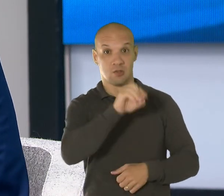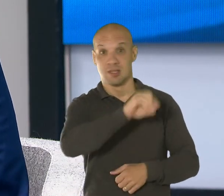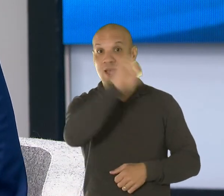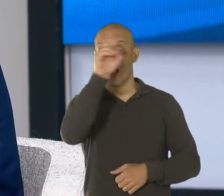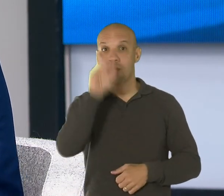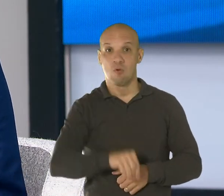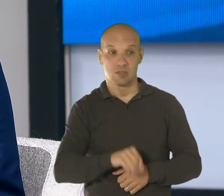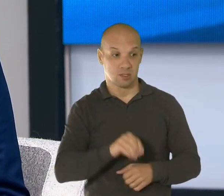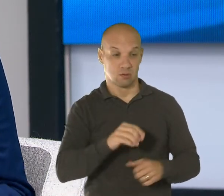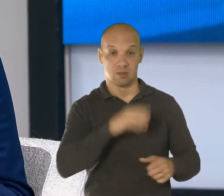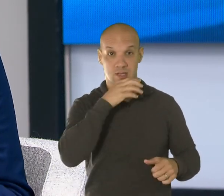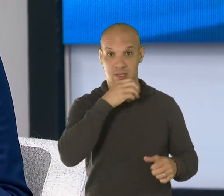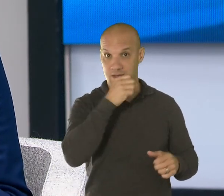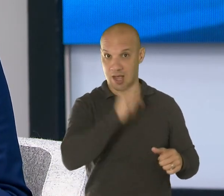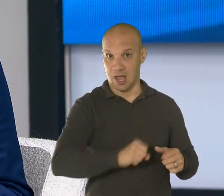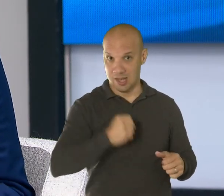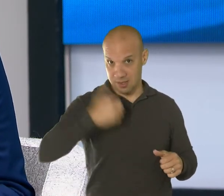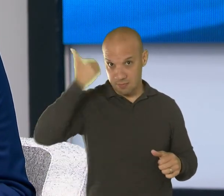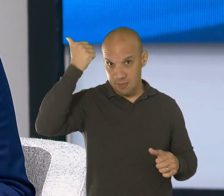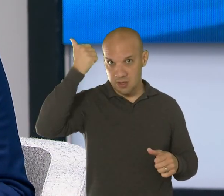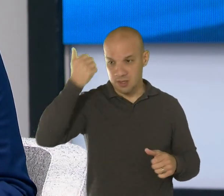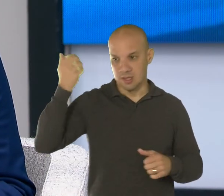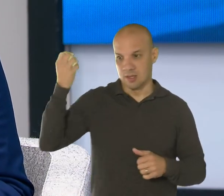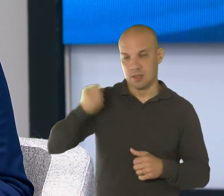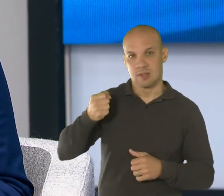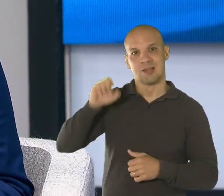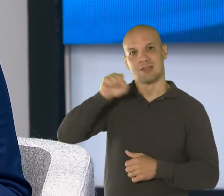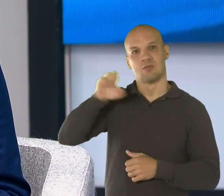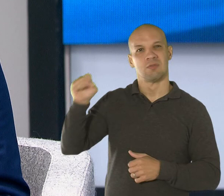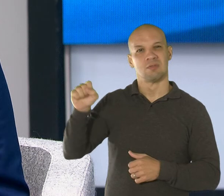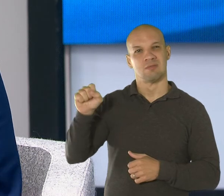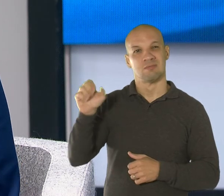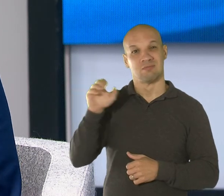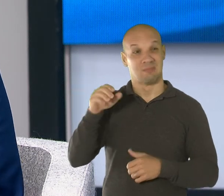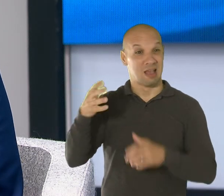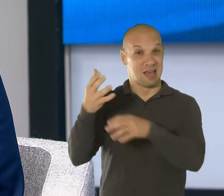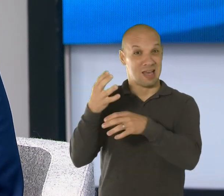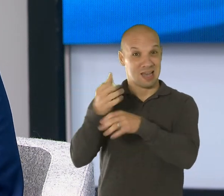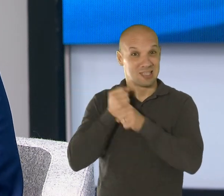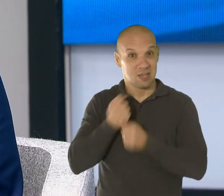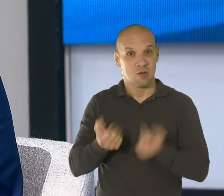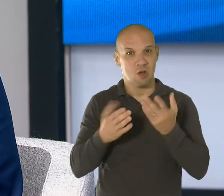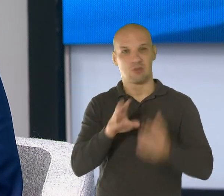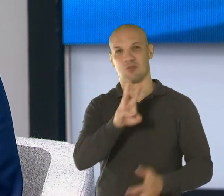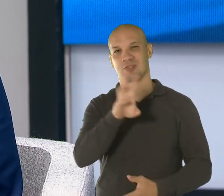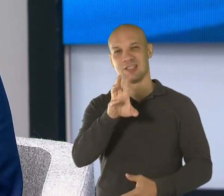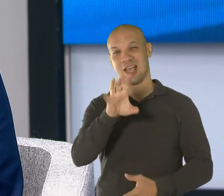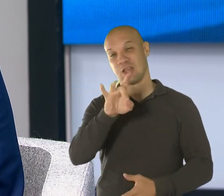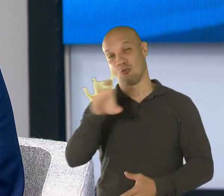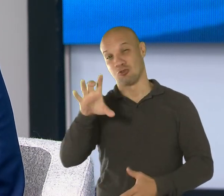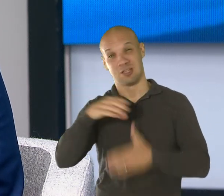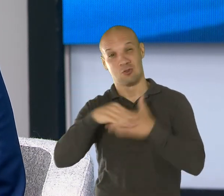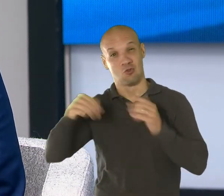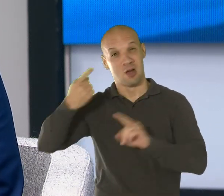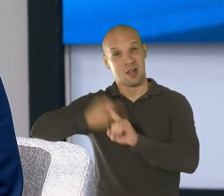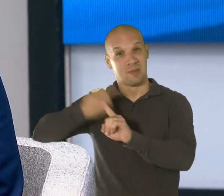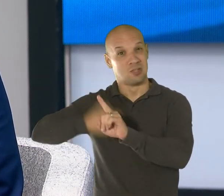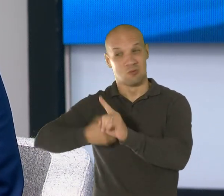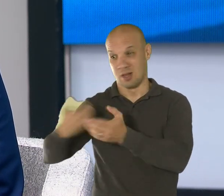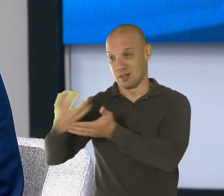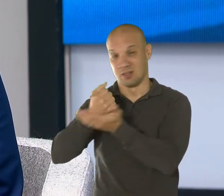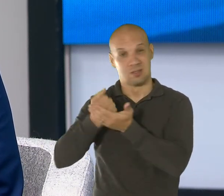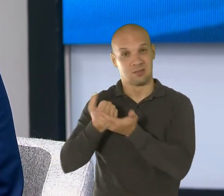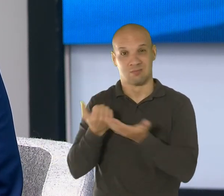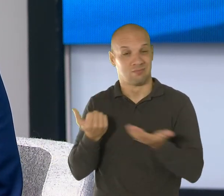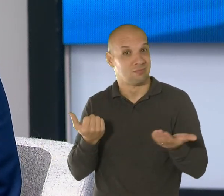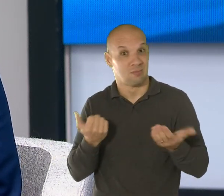del Seguro Social y está entre los $600 a $800 en promedio, y sabemos que eso no da para vivir en Puerto Rico. Más del